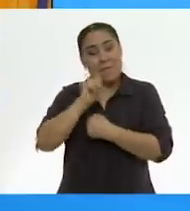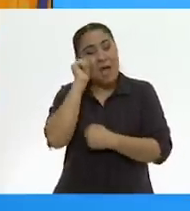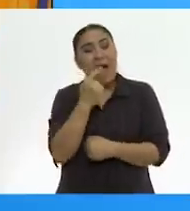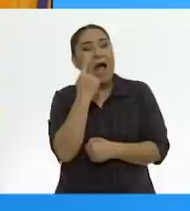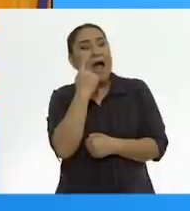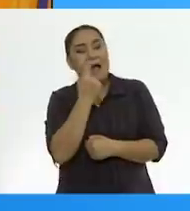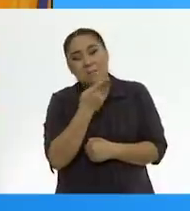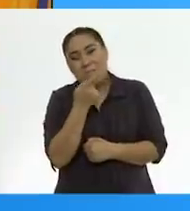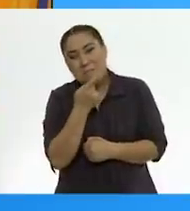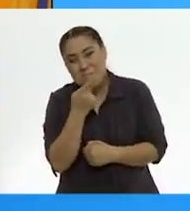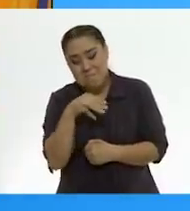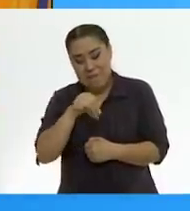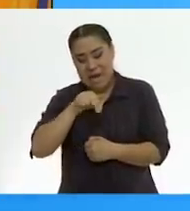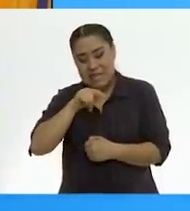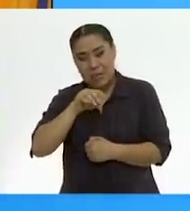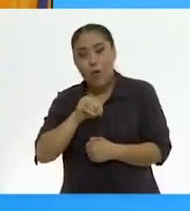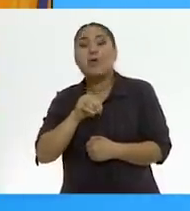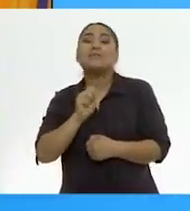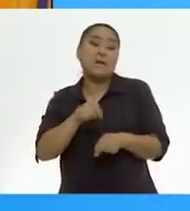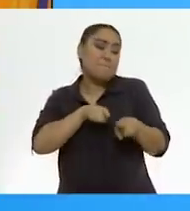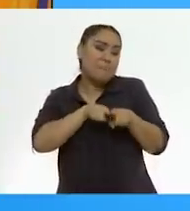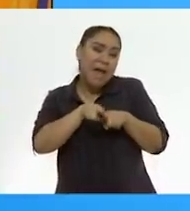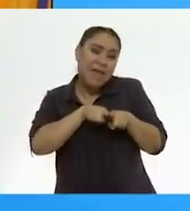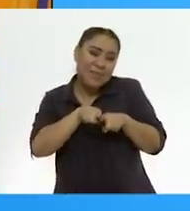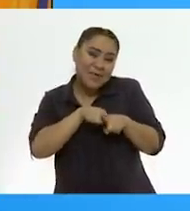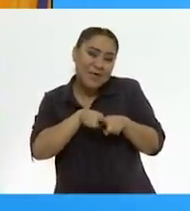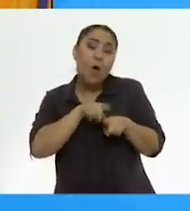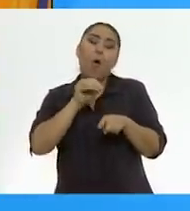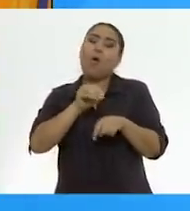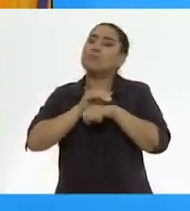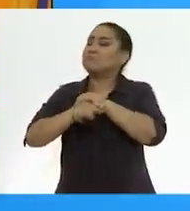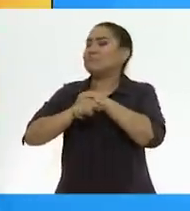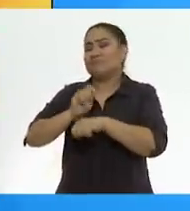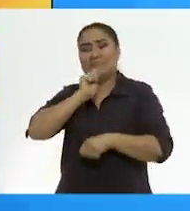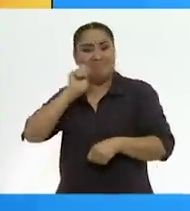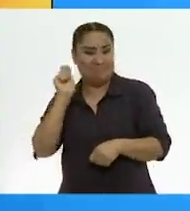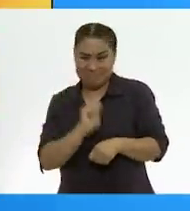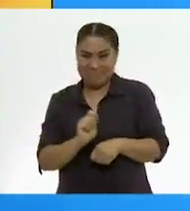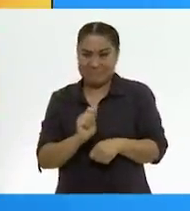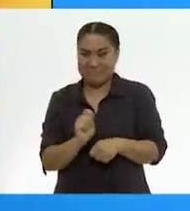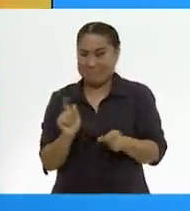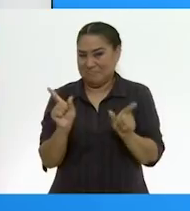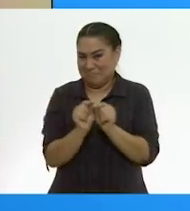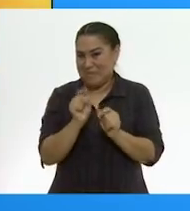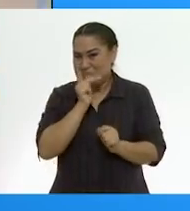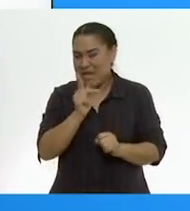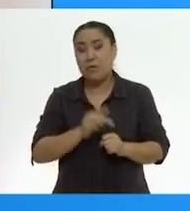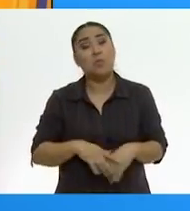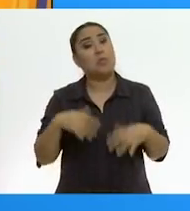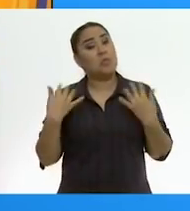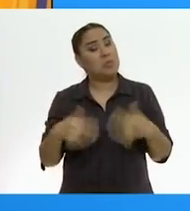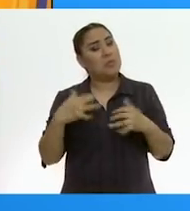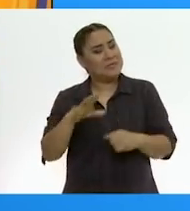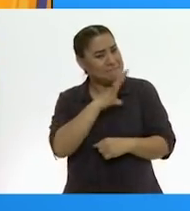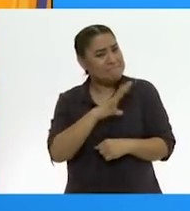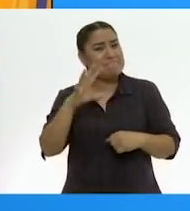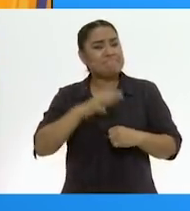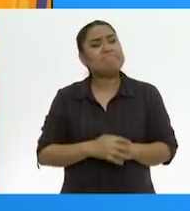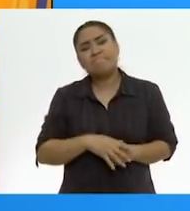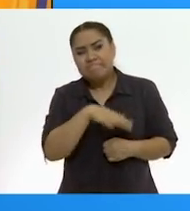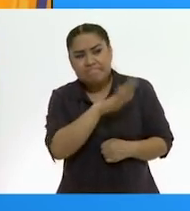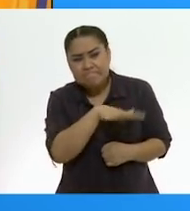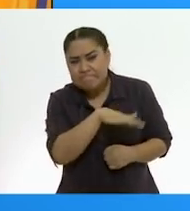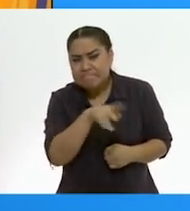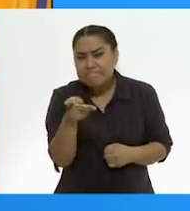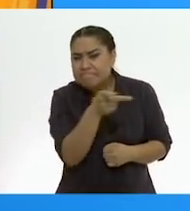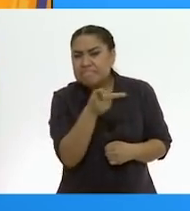palabra para referirse así a sus hermanos o a sus mejores amigos. ¡Uy, qué increíble! ¿Está? Lucy,